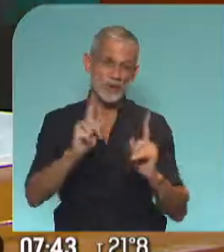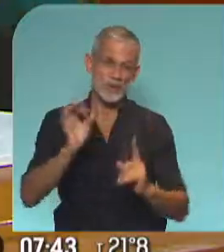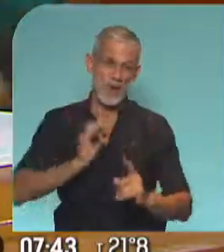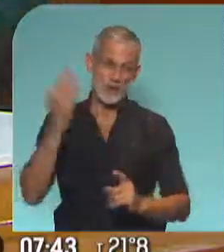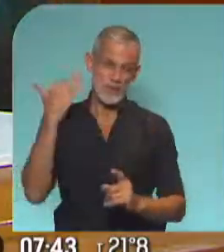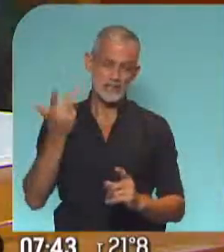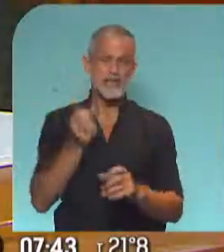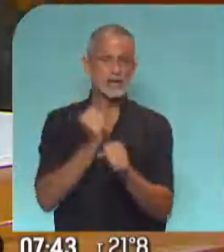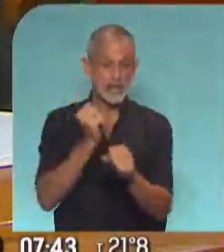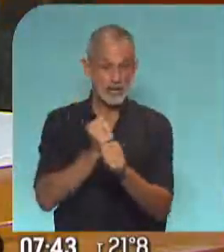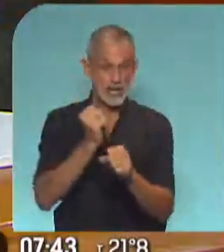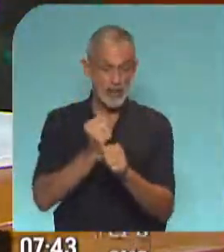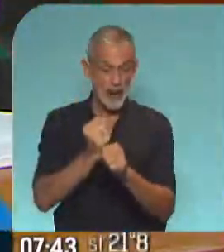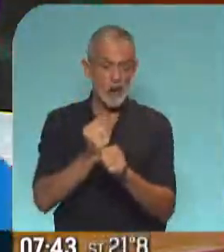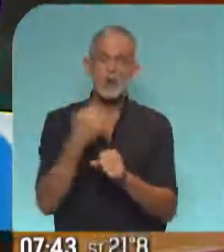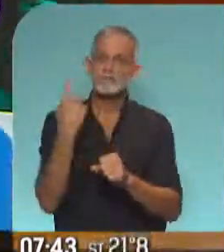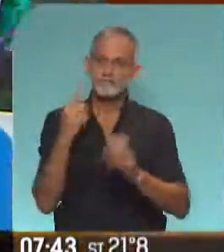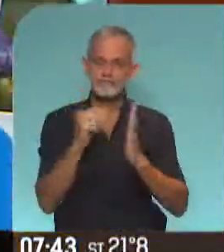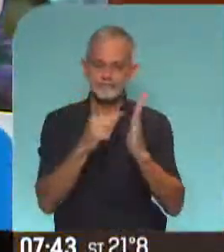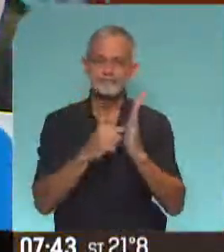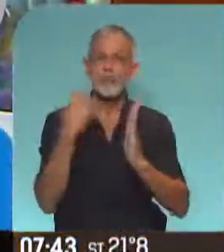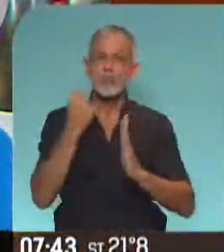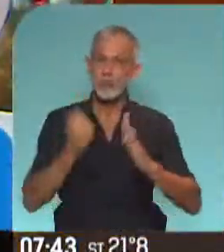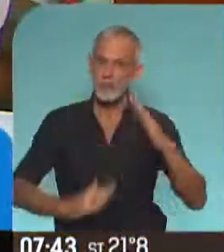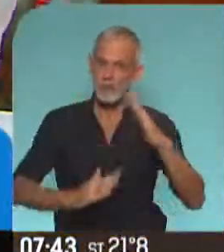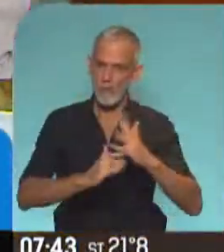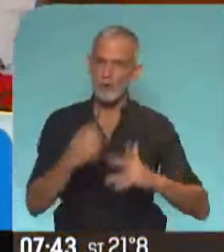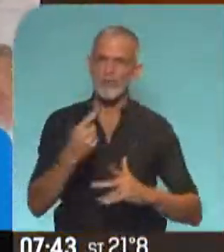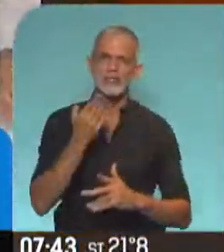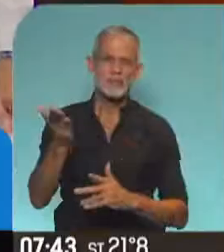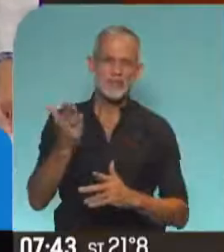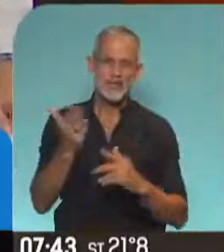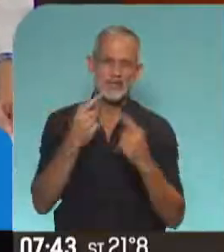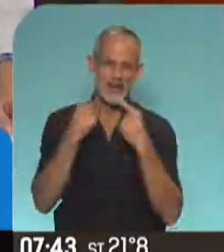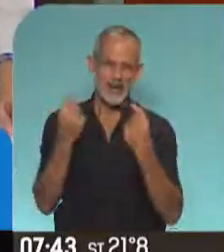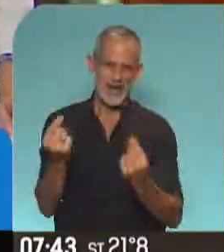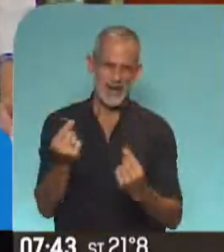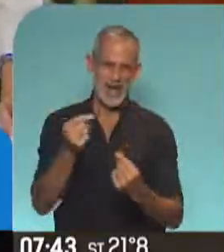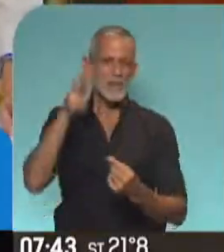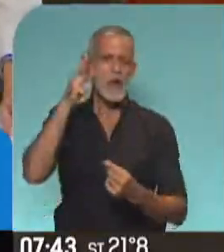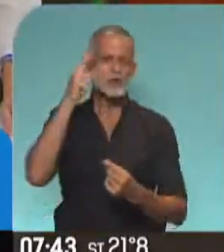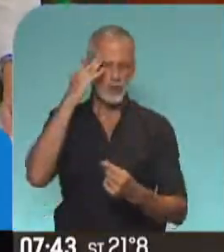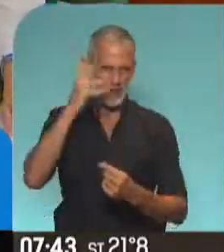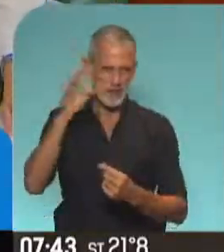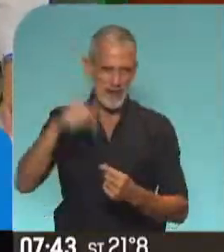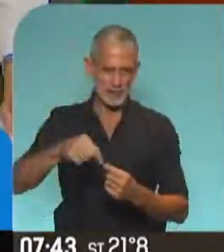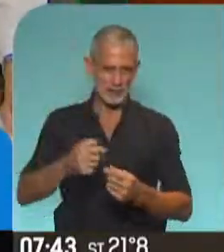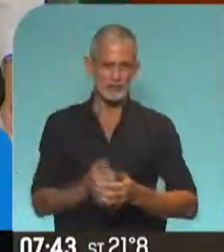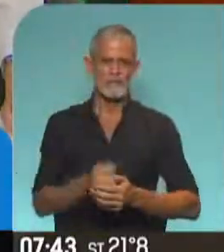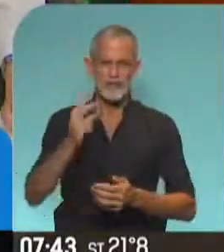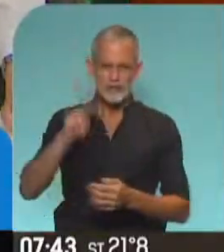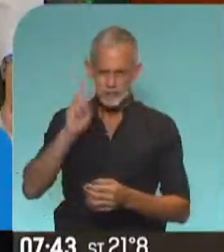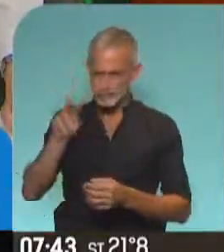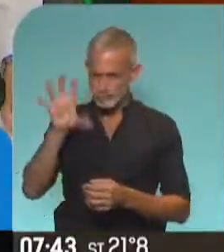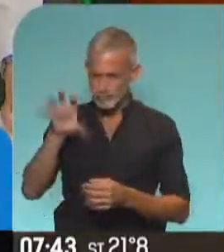eso el trabajo también es una de las principales demandas en este 8 de marzo. Obviamente, vemos por allí también,